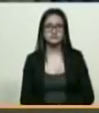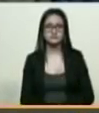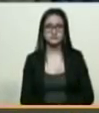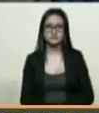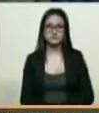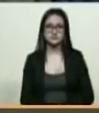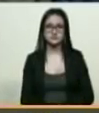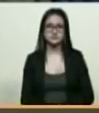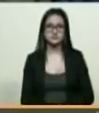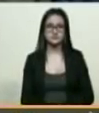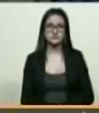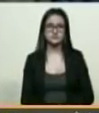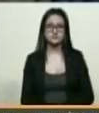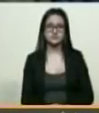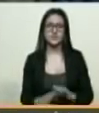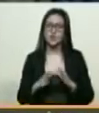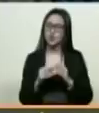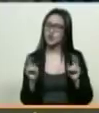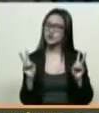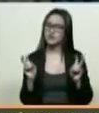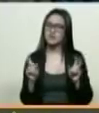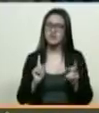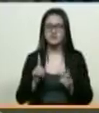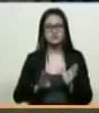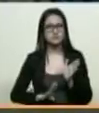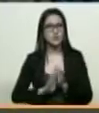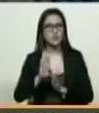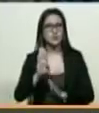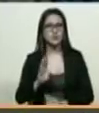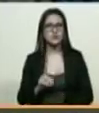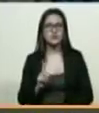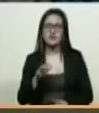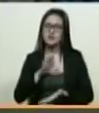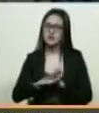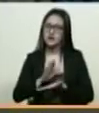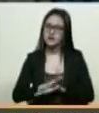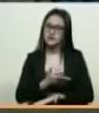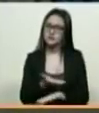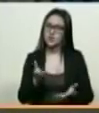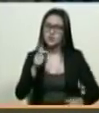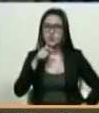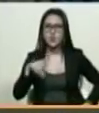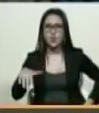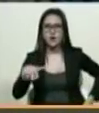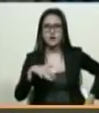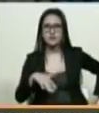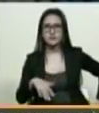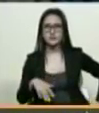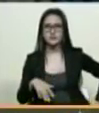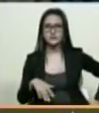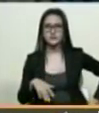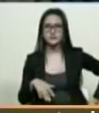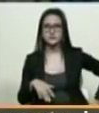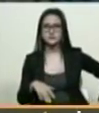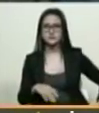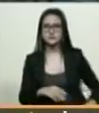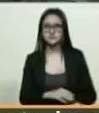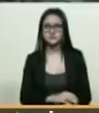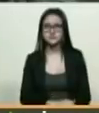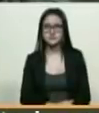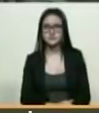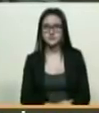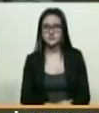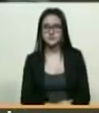avanzar en todos los aspectos que le dé tranquilidad al pueblo. En esta misma medida puedo decir